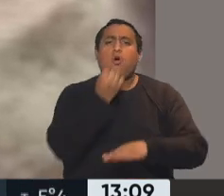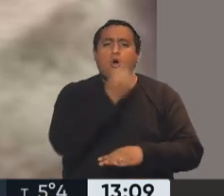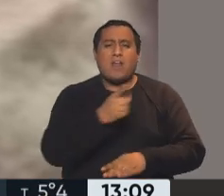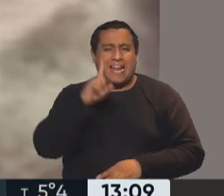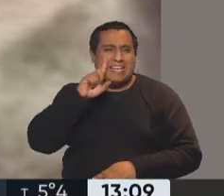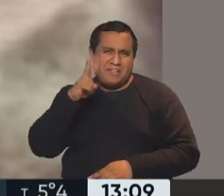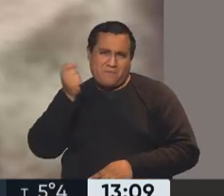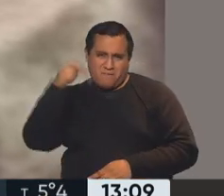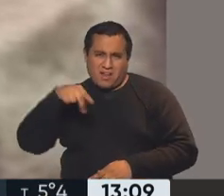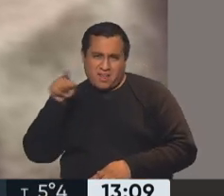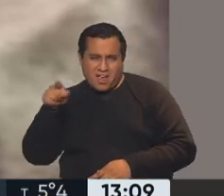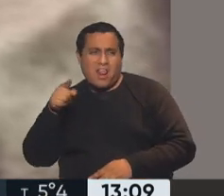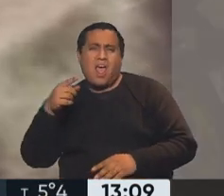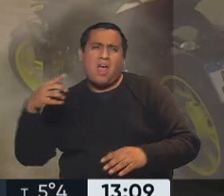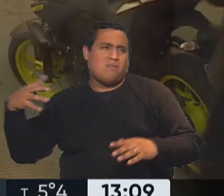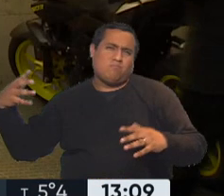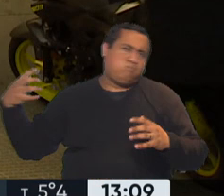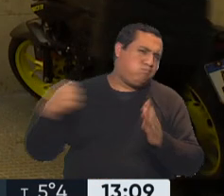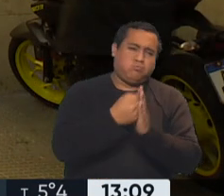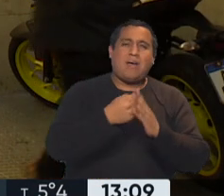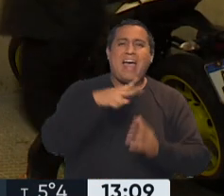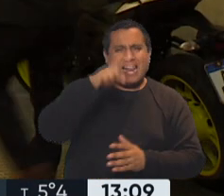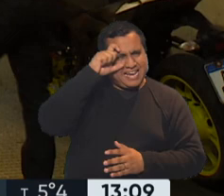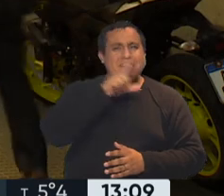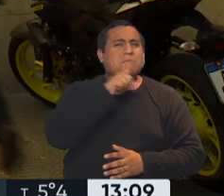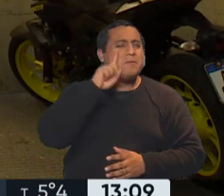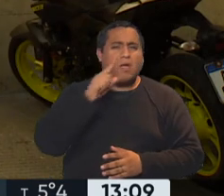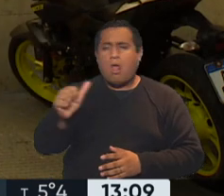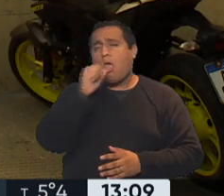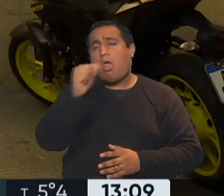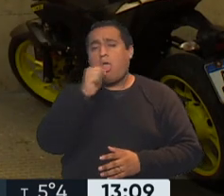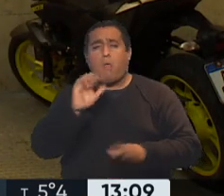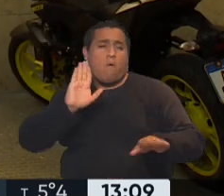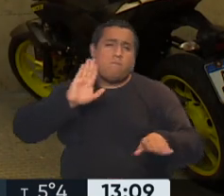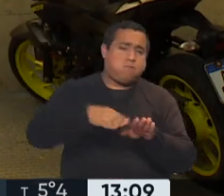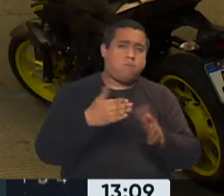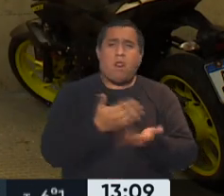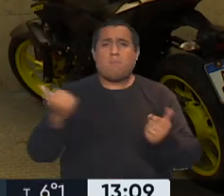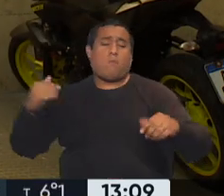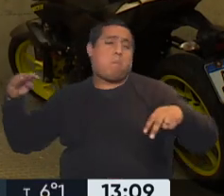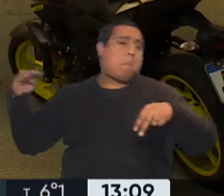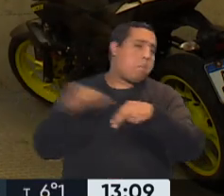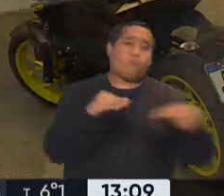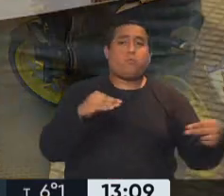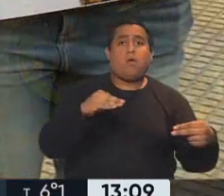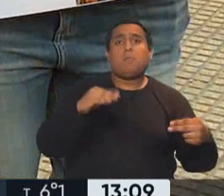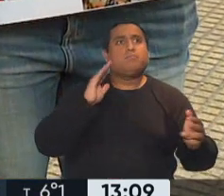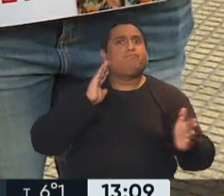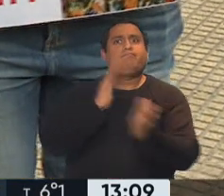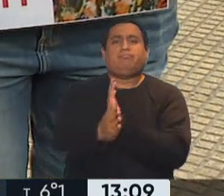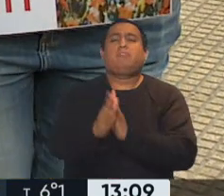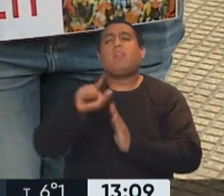atropelló a Leti alcoholizado, conduciendo con exceso de velocidad y escapó. Después fue alcanzado por la